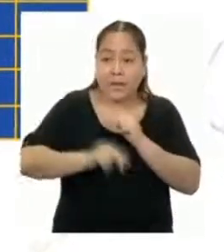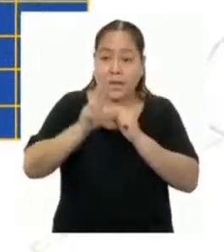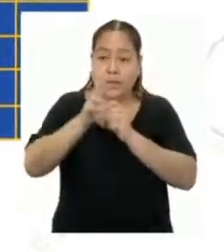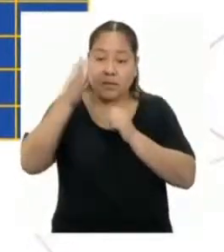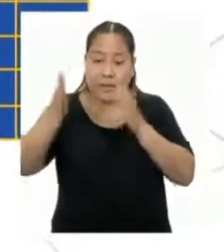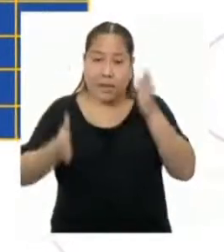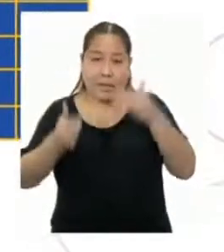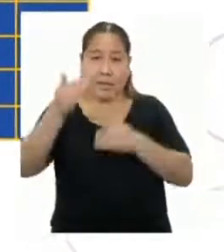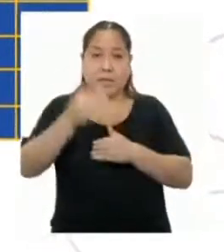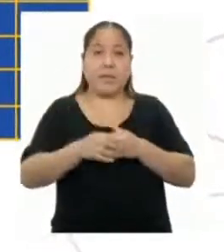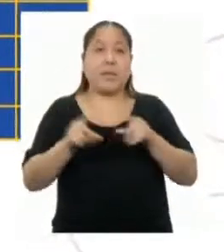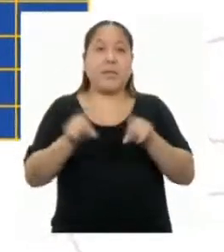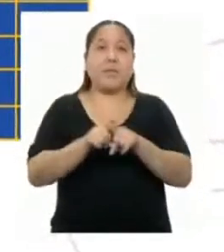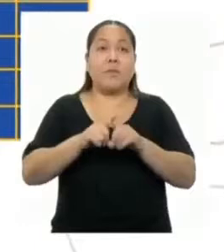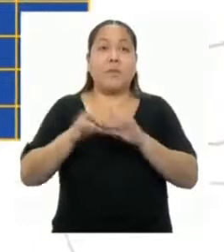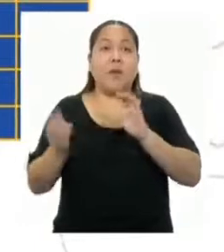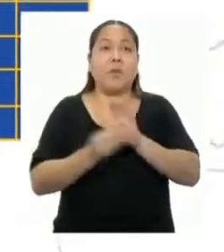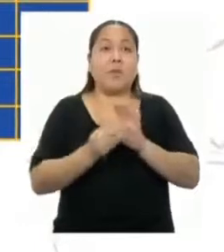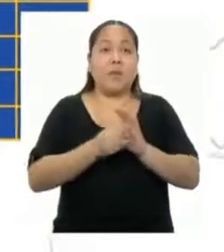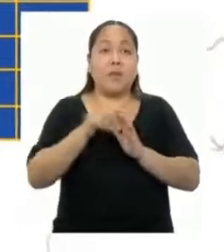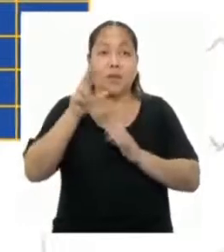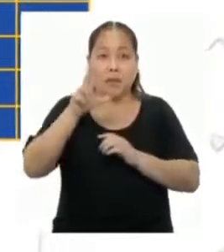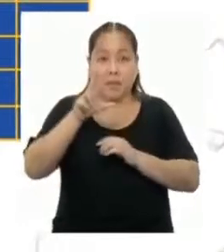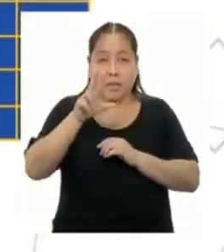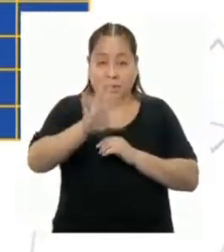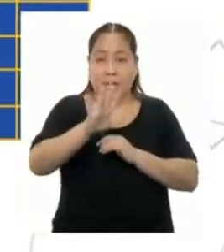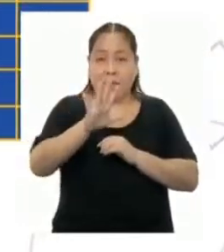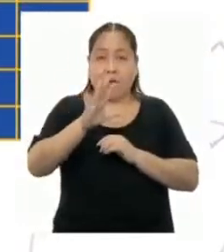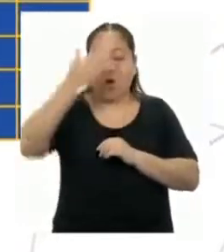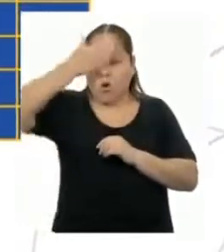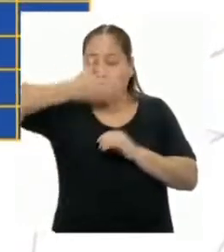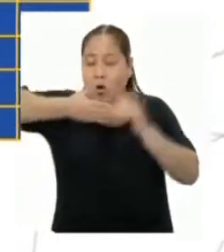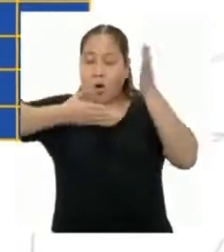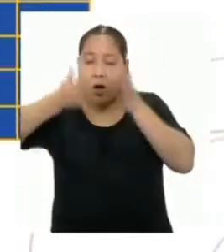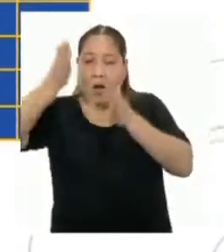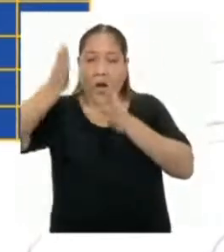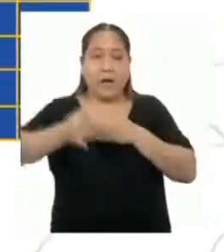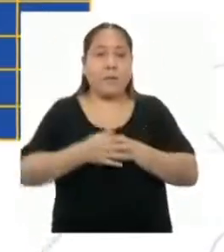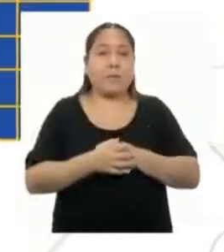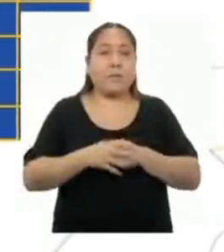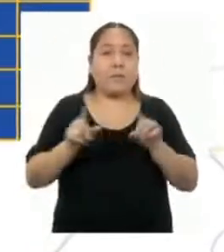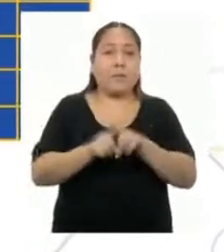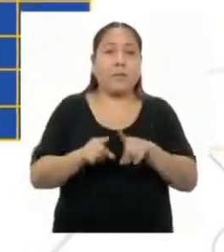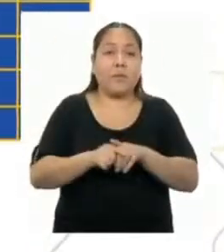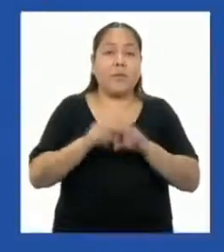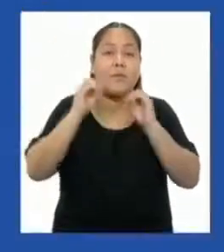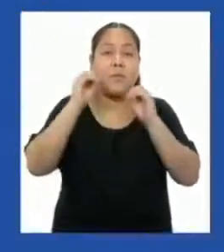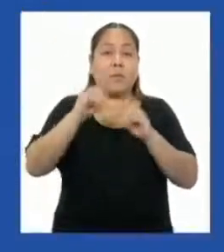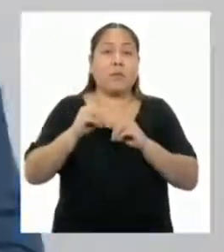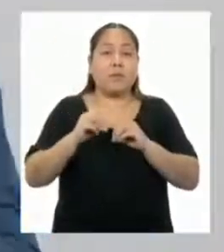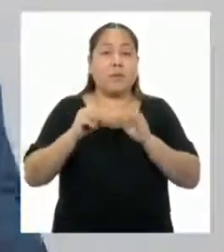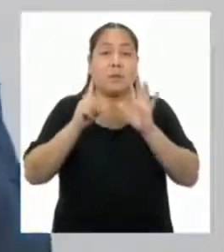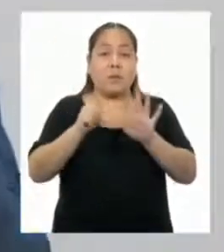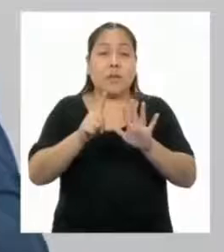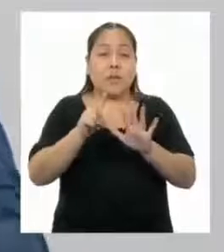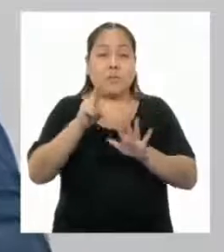Pero también agregué que tienen 5 caras, las 3 laterales y las 2 bases. Ah, y también puse que tienen 6